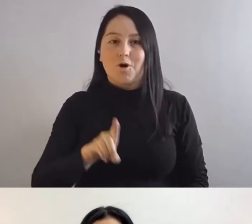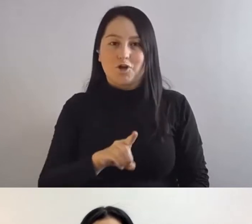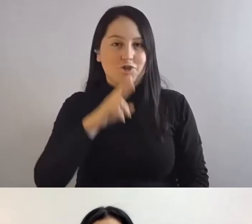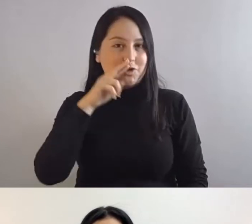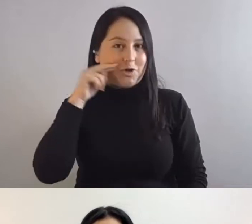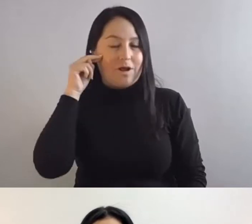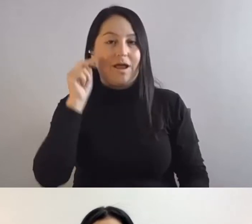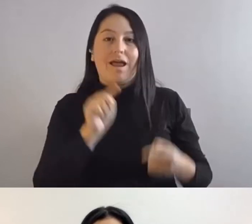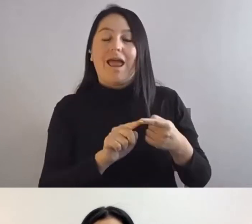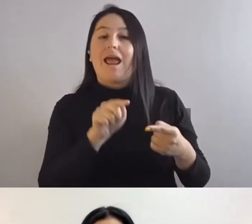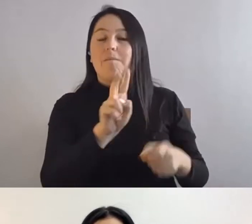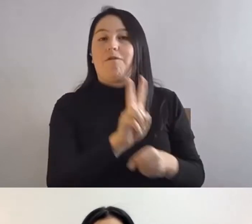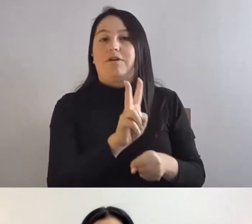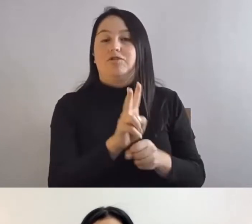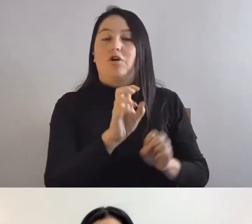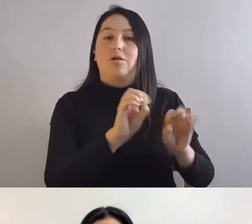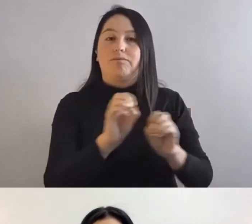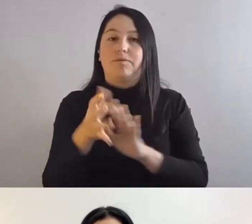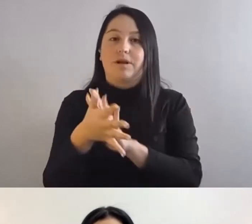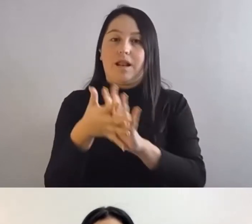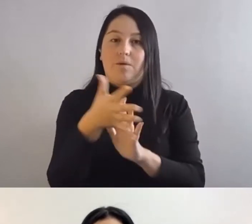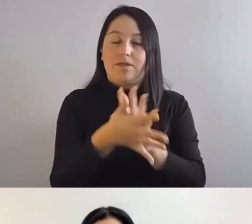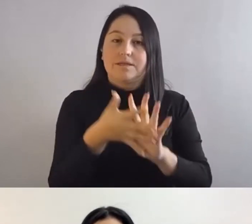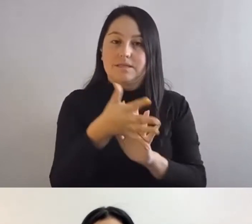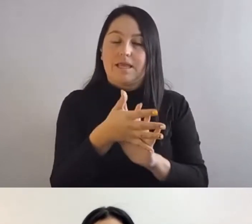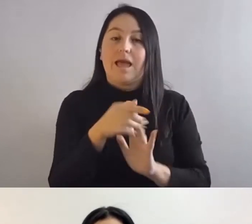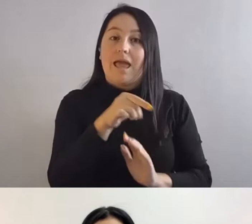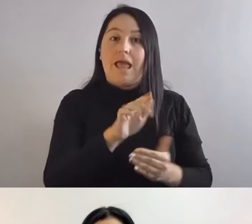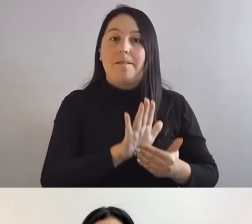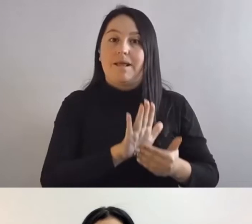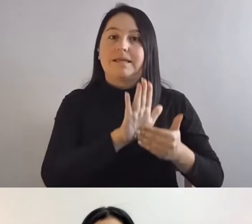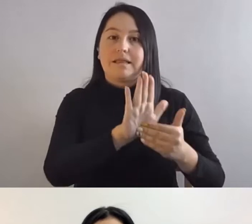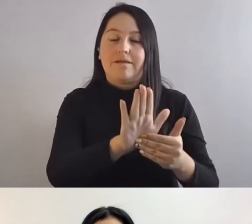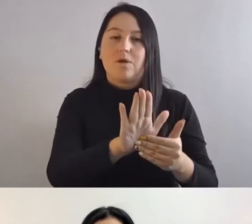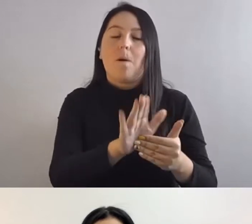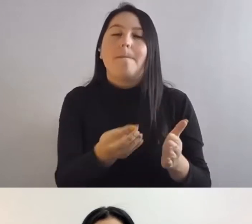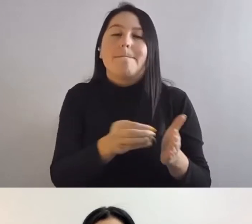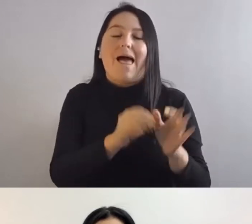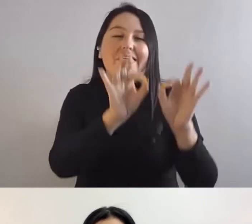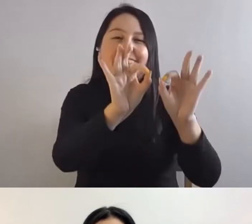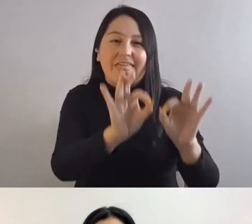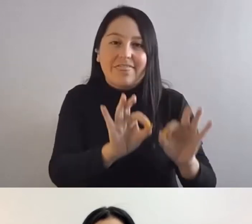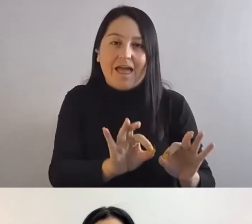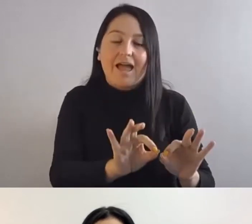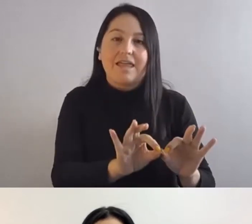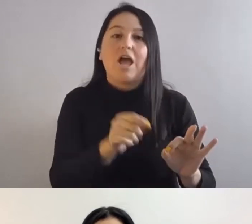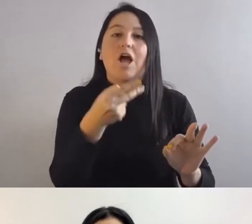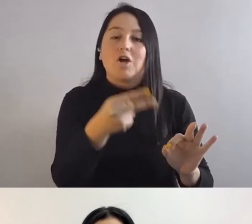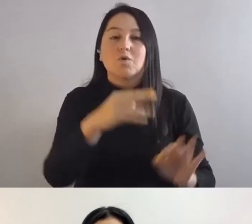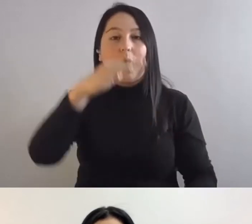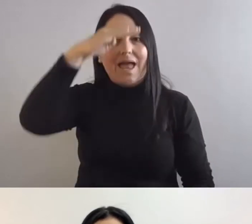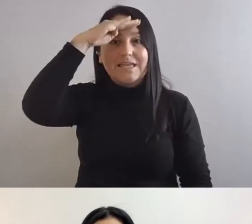es profesor de lengua de señas. Él se va a presentar mucho más en detalle, ¿cierto?, en relación a su experiencia